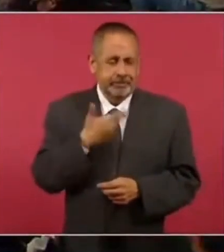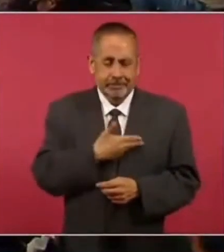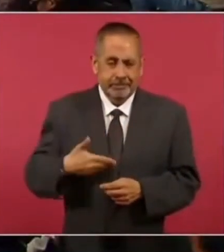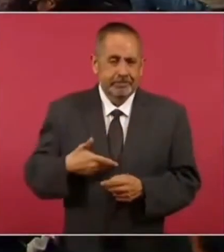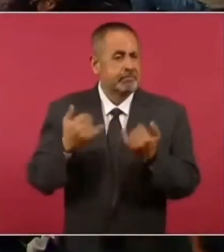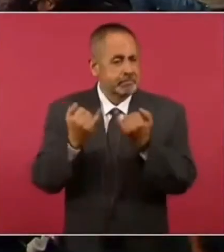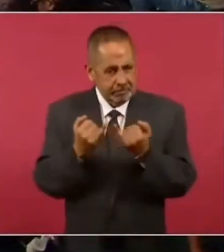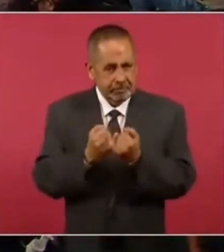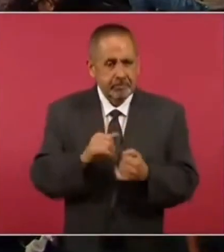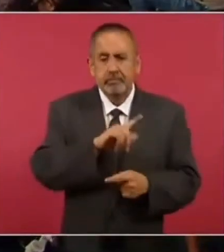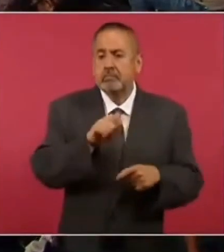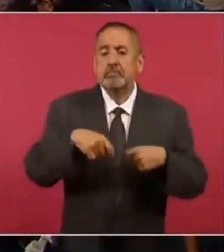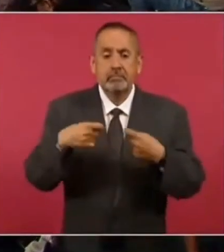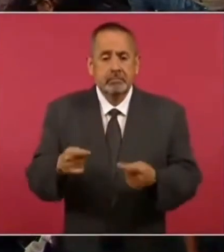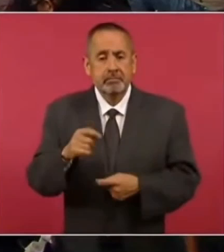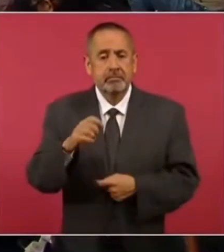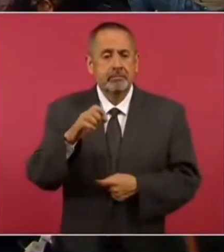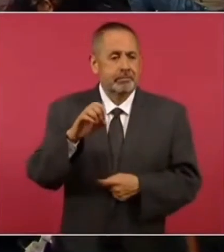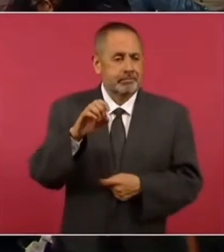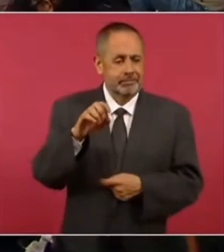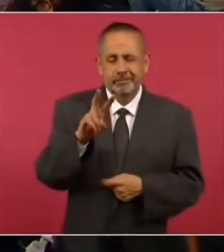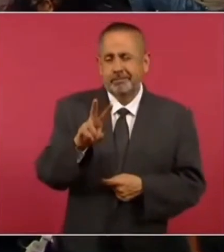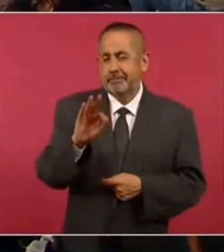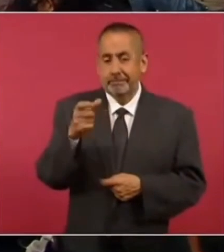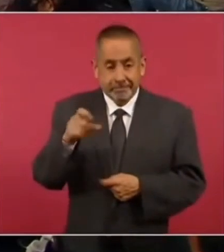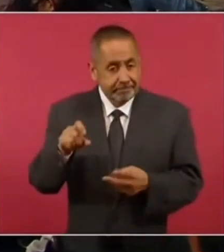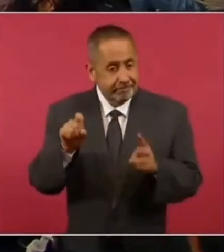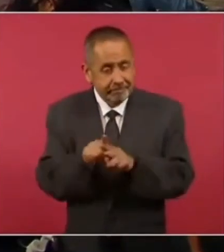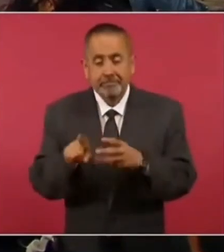y luego Fox, y luego Calderón,